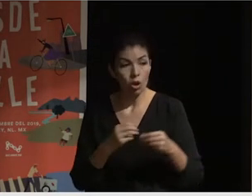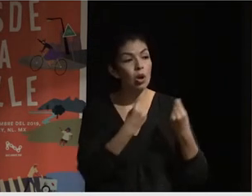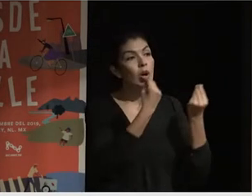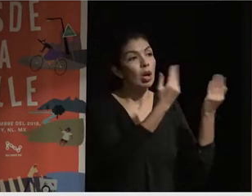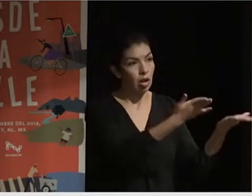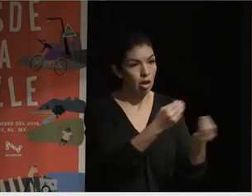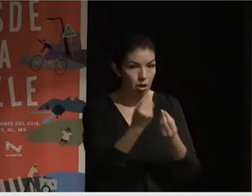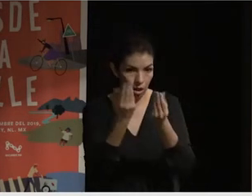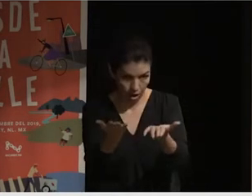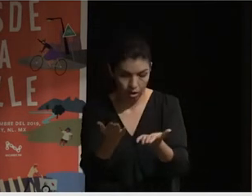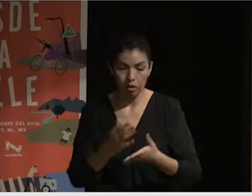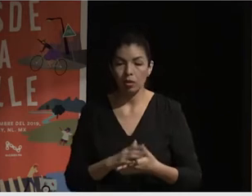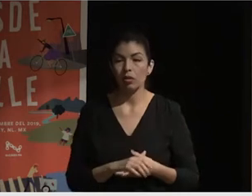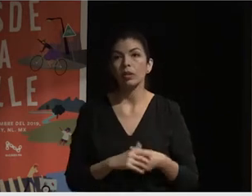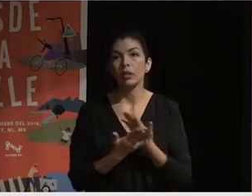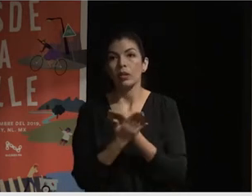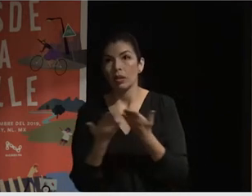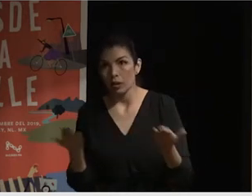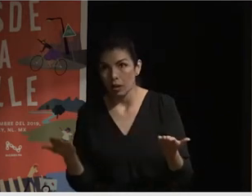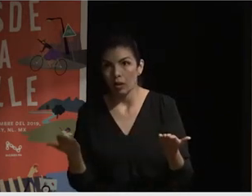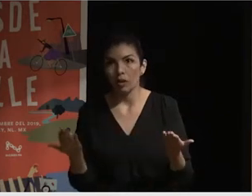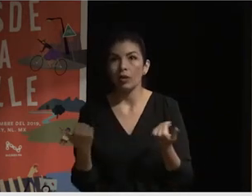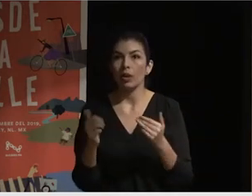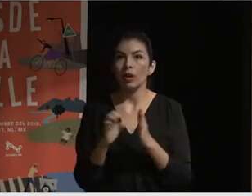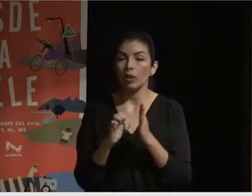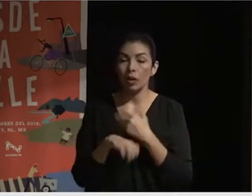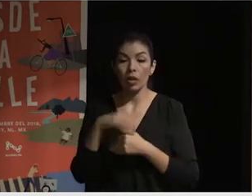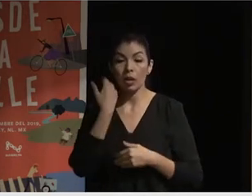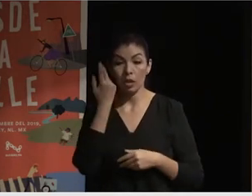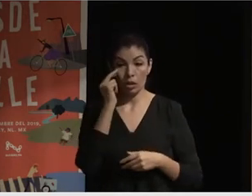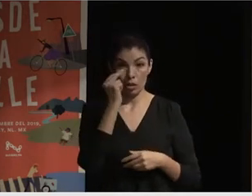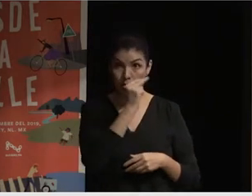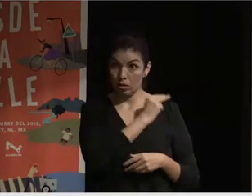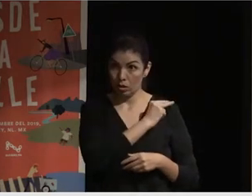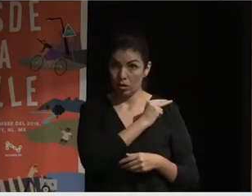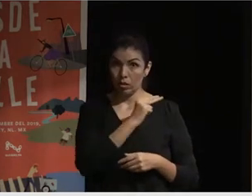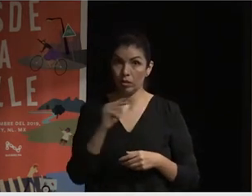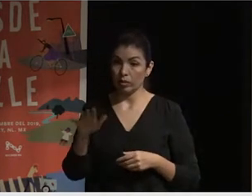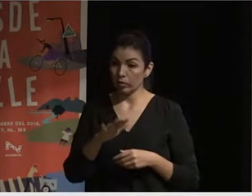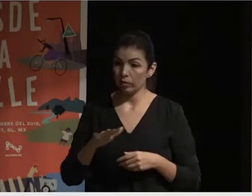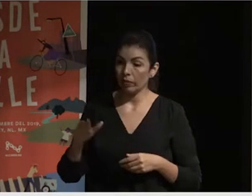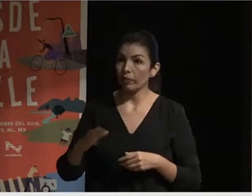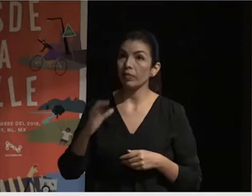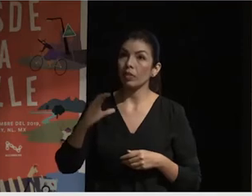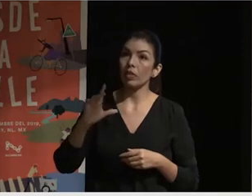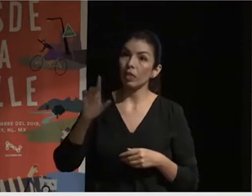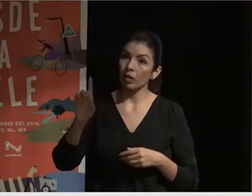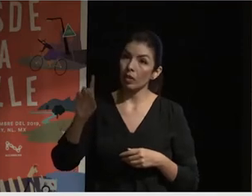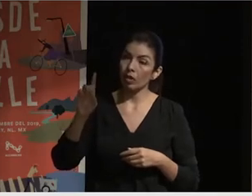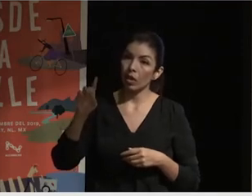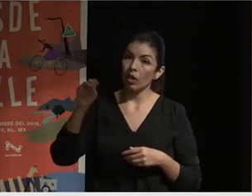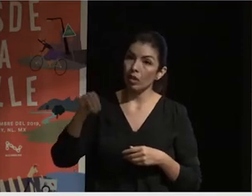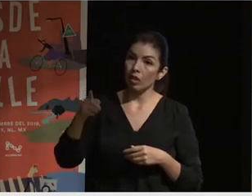del concepto. En Ciudad de México, por ejemplo, esta es la Santa María y la Juaricua, apropiada por compañeras Mazaguas,